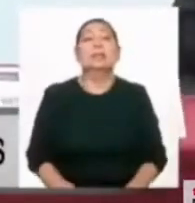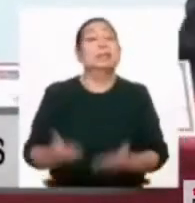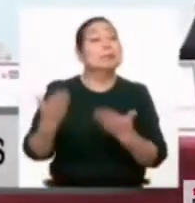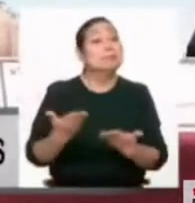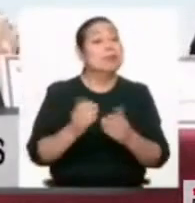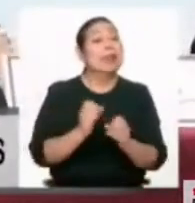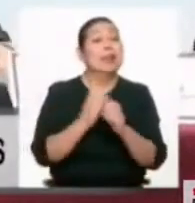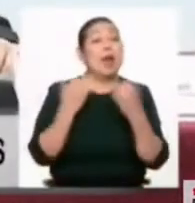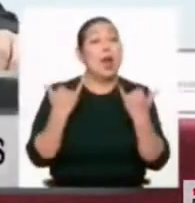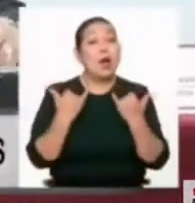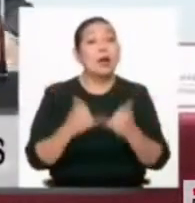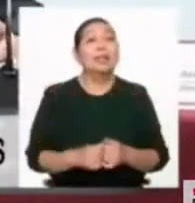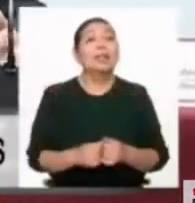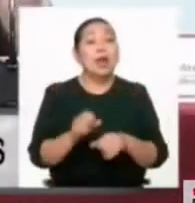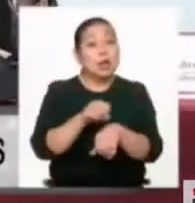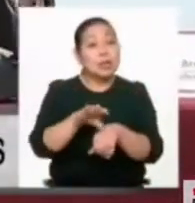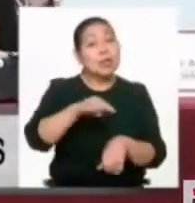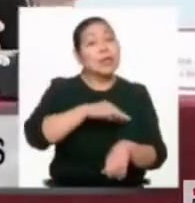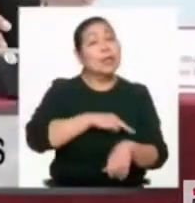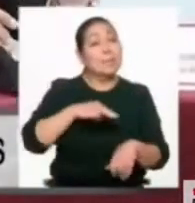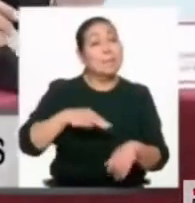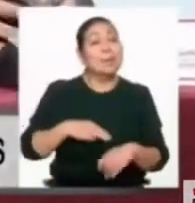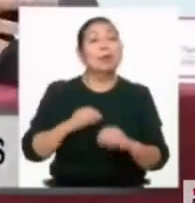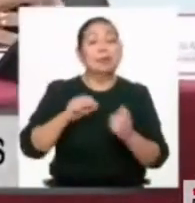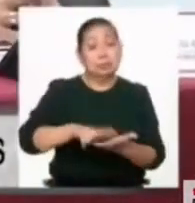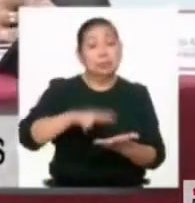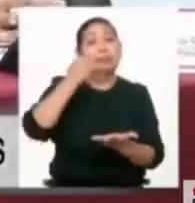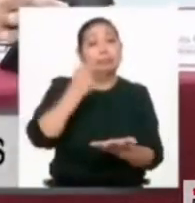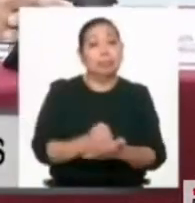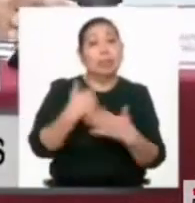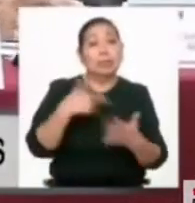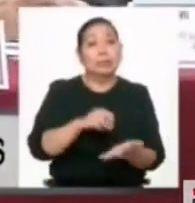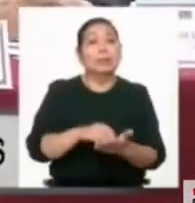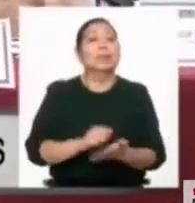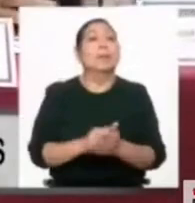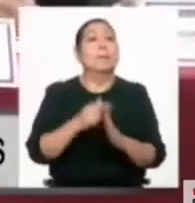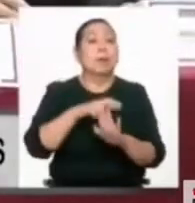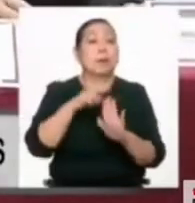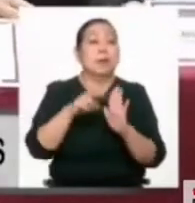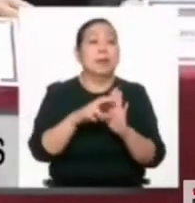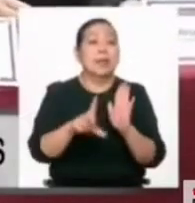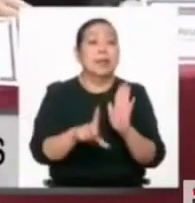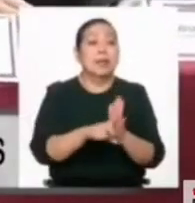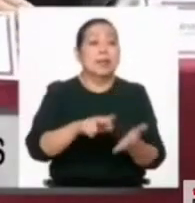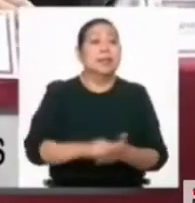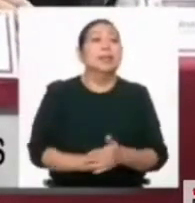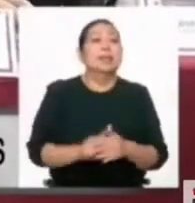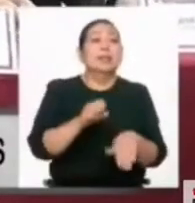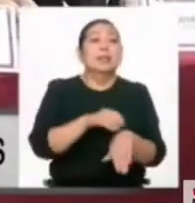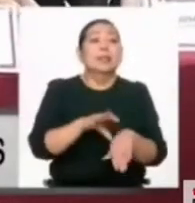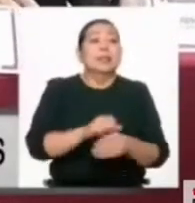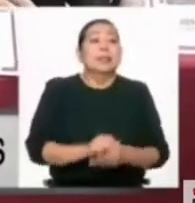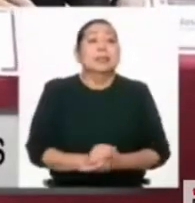Bien, el día de hoy, a nivel de Consejo de Ministros, se ha aprobado un proyecto de ley, o sea, un proyecto de ley con aprobación del